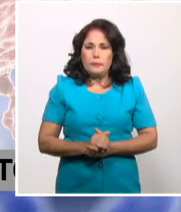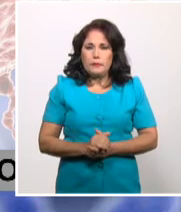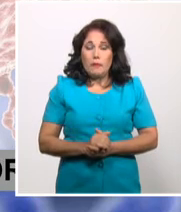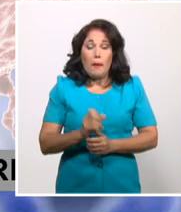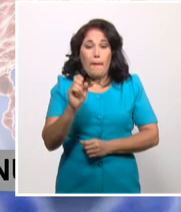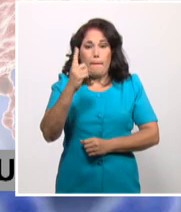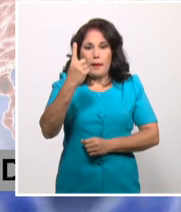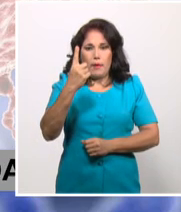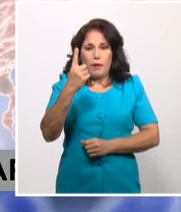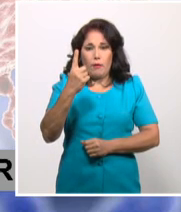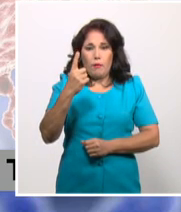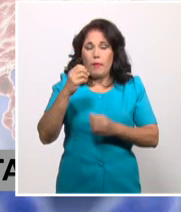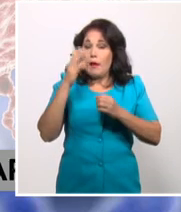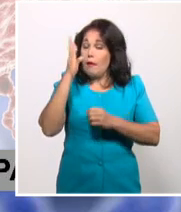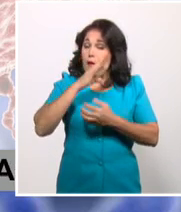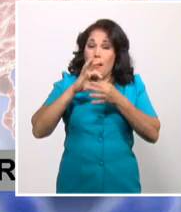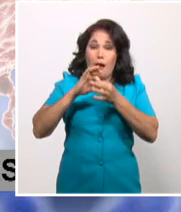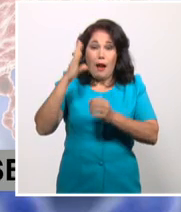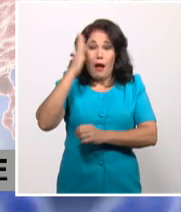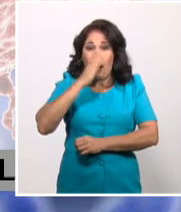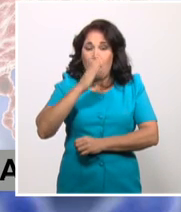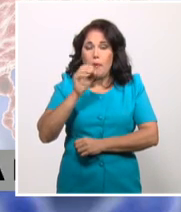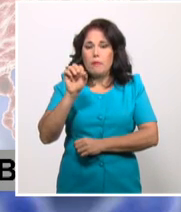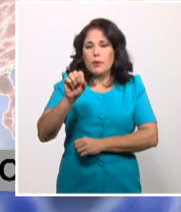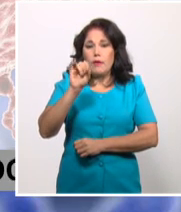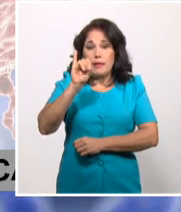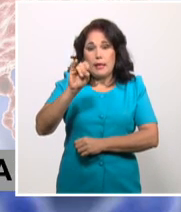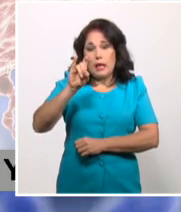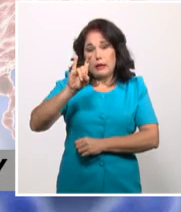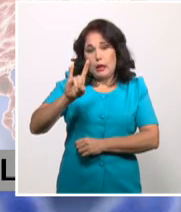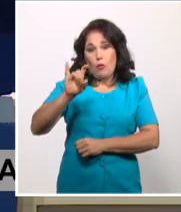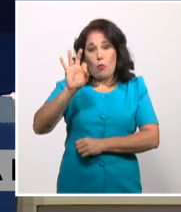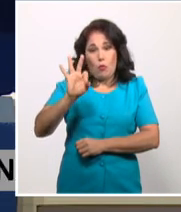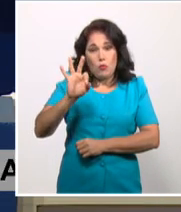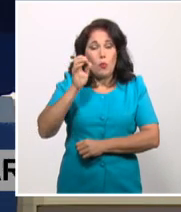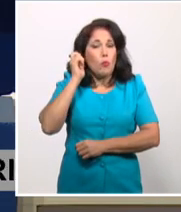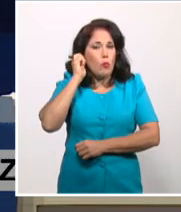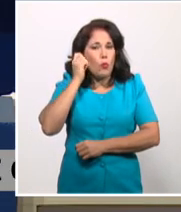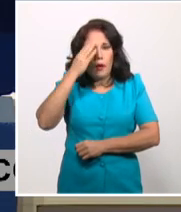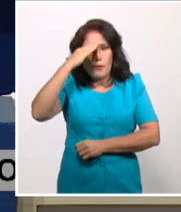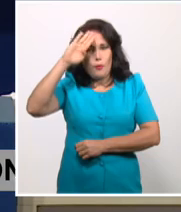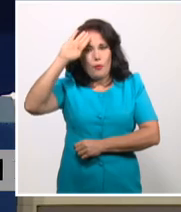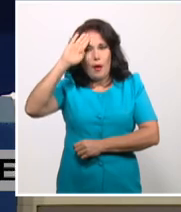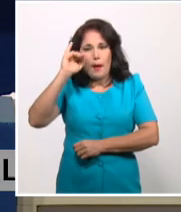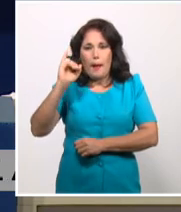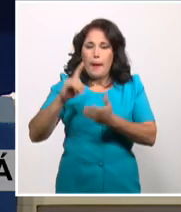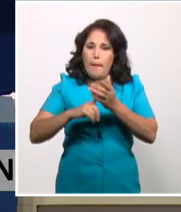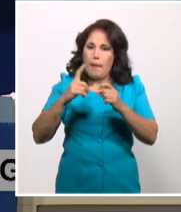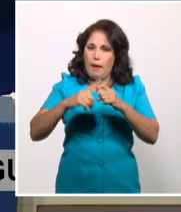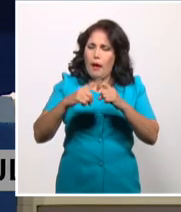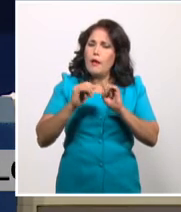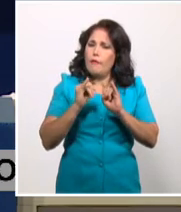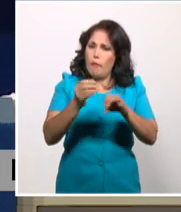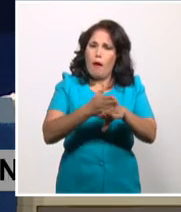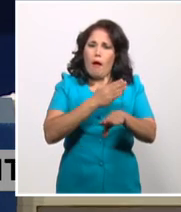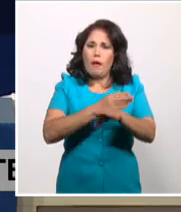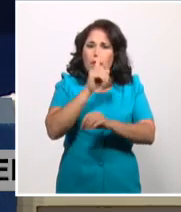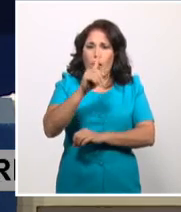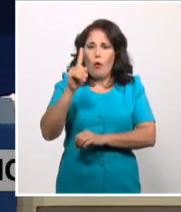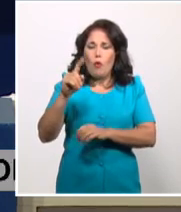Primero, entre los críticos está la cubana de 68 años de edad, que se encuentra en el IPK, que ya se ha informado aquí otras veces, que tiene 11 días